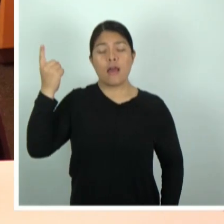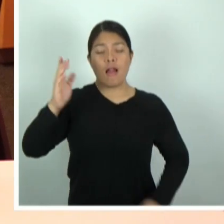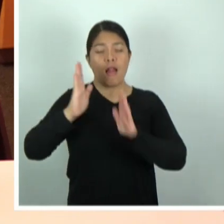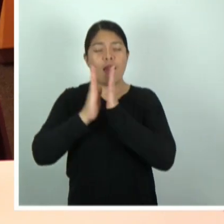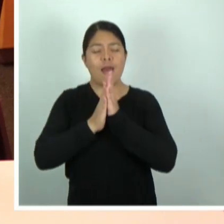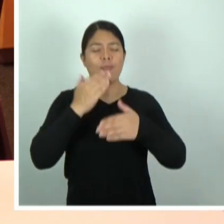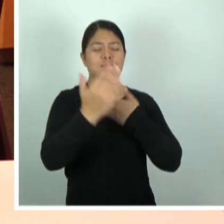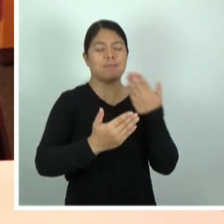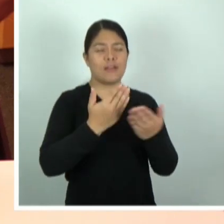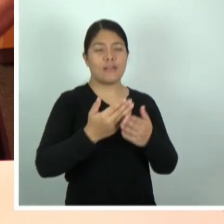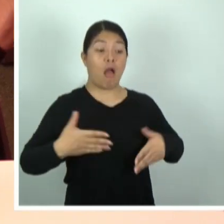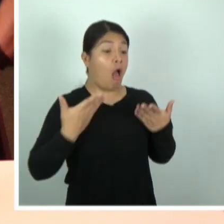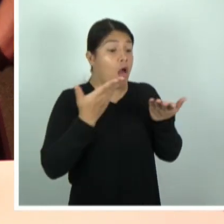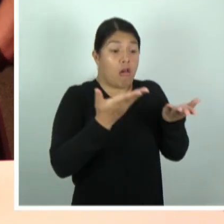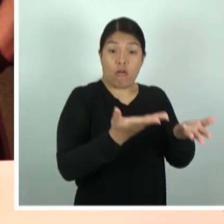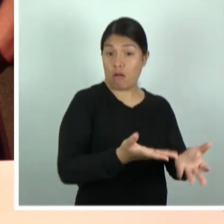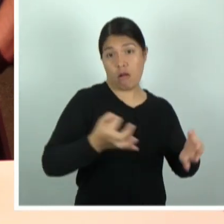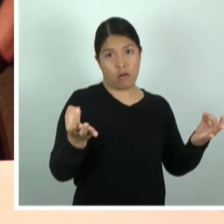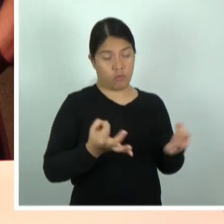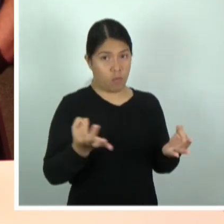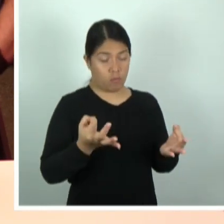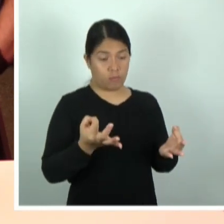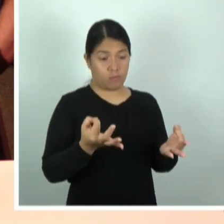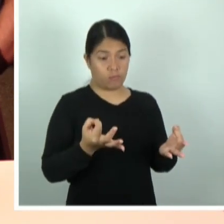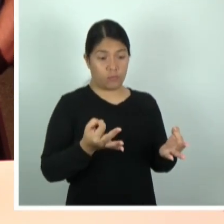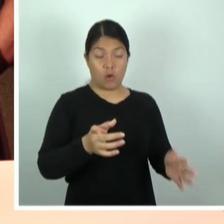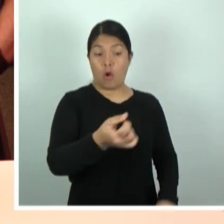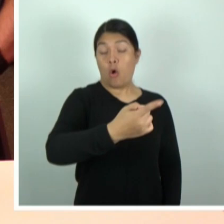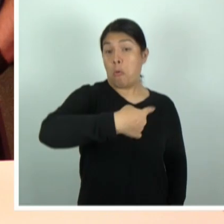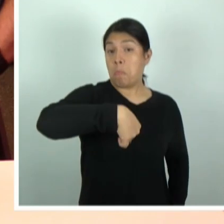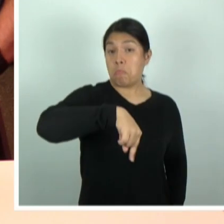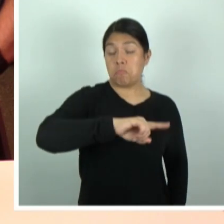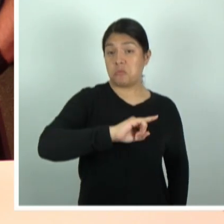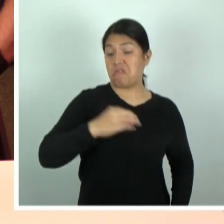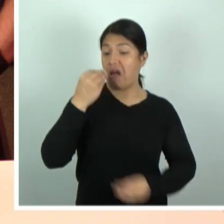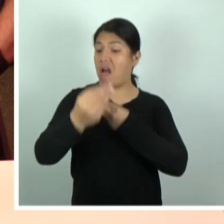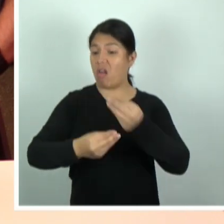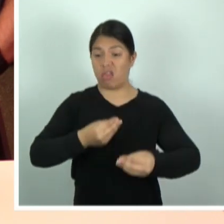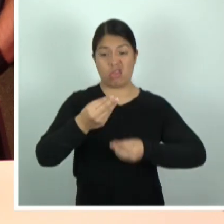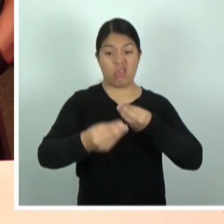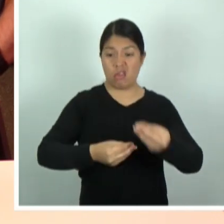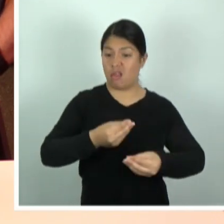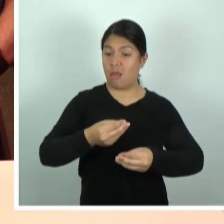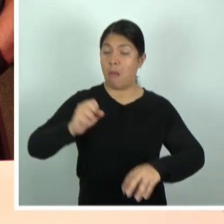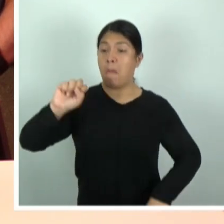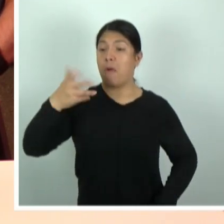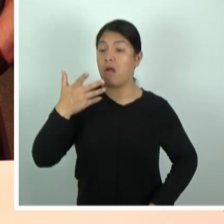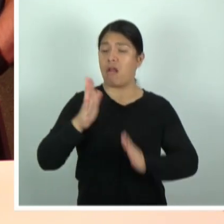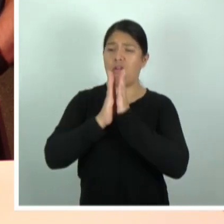santidad. Ya que nosotros no pudimos hacer nada para recibir esa